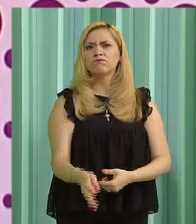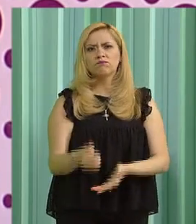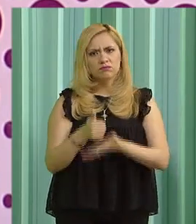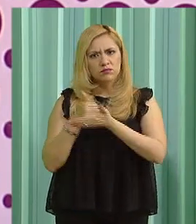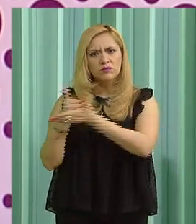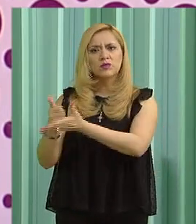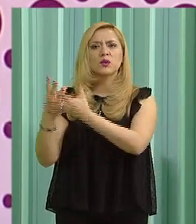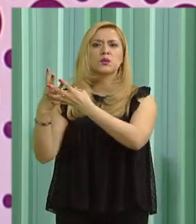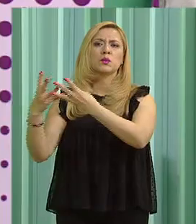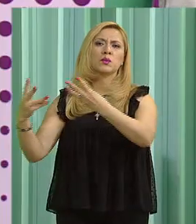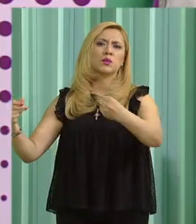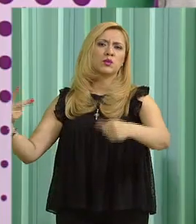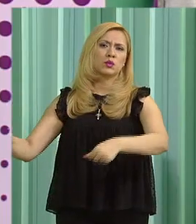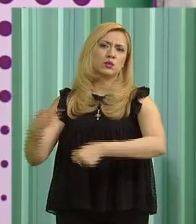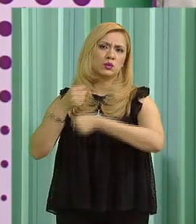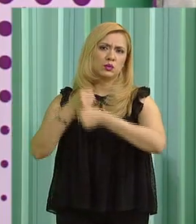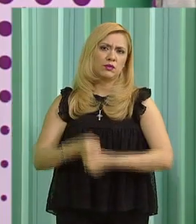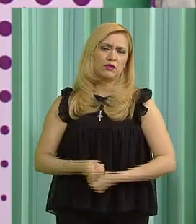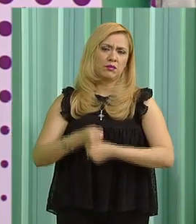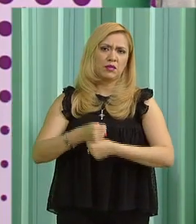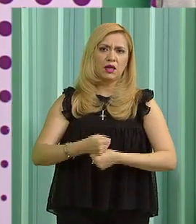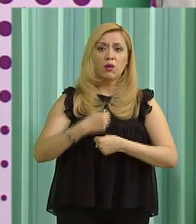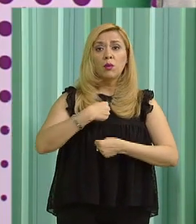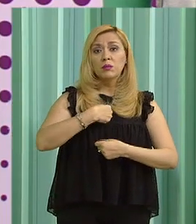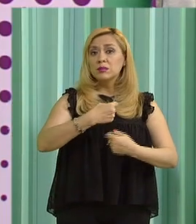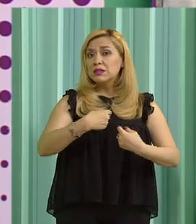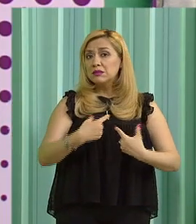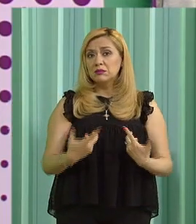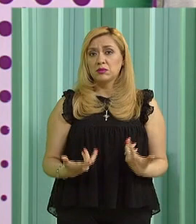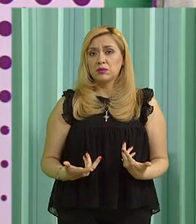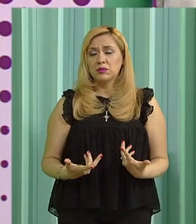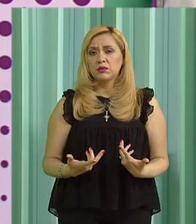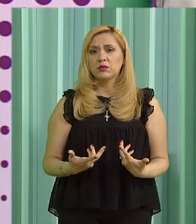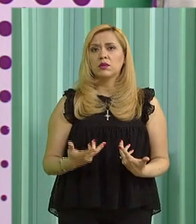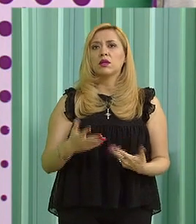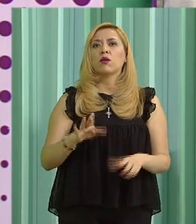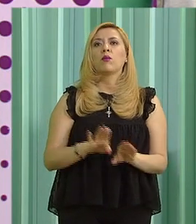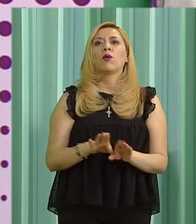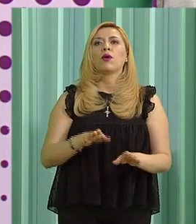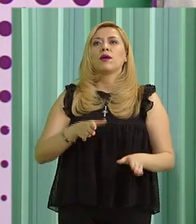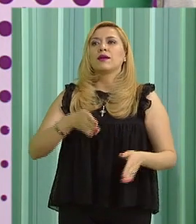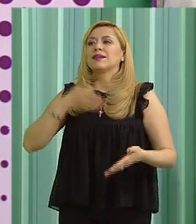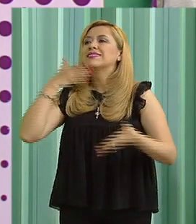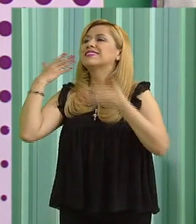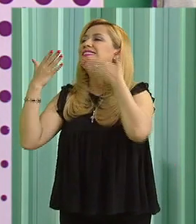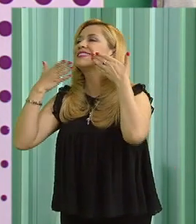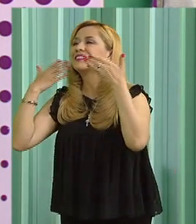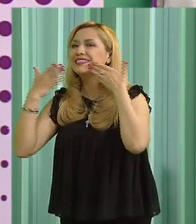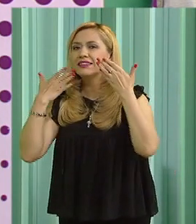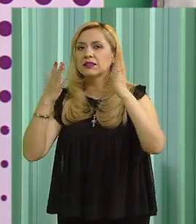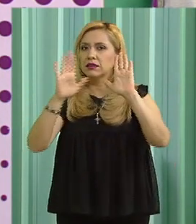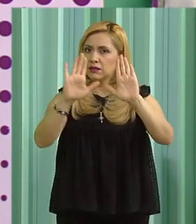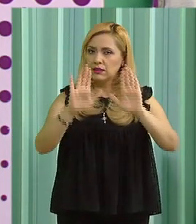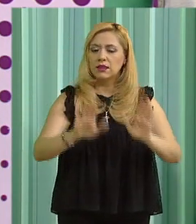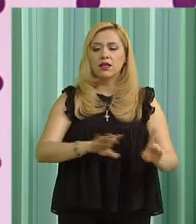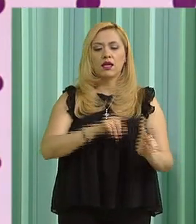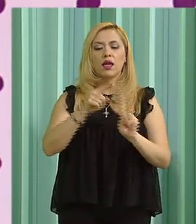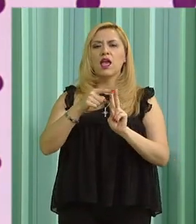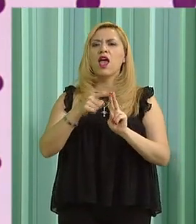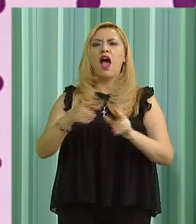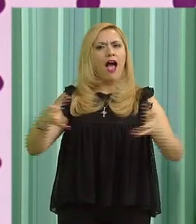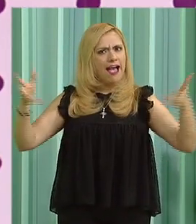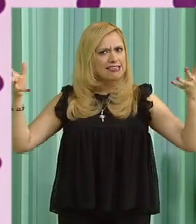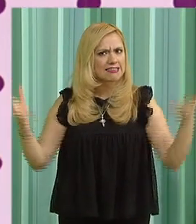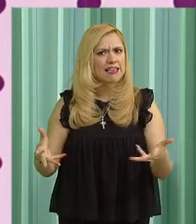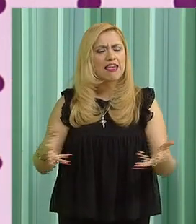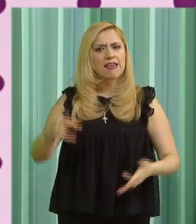ese sufrimiento. Entonces la compasión va mucho más allá de la empatía, porque nos lleva a actuar, nos lleva